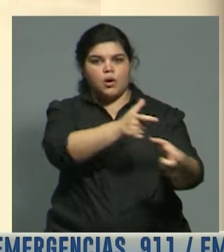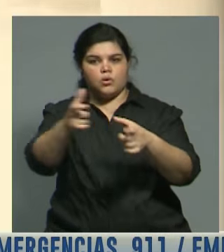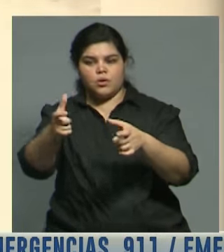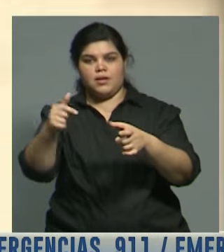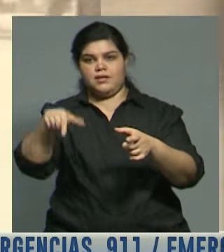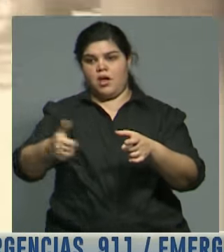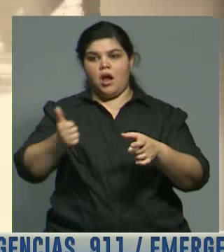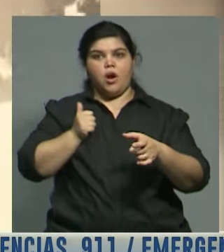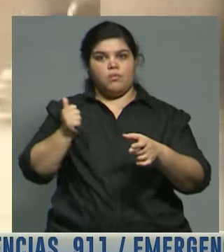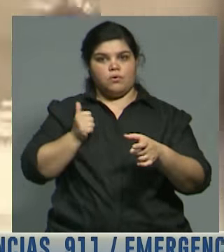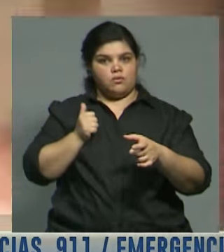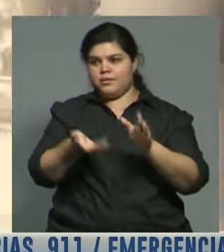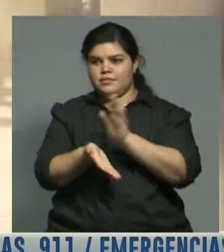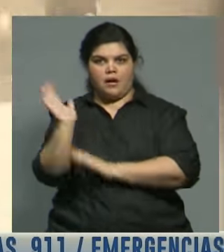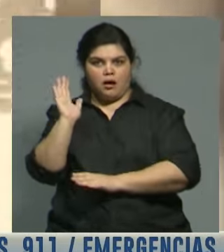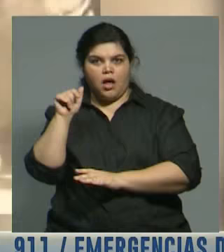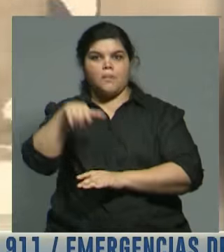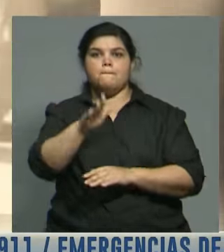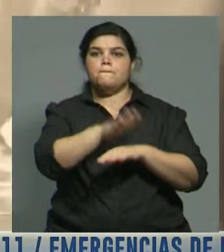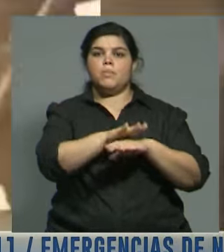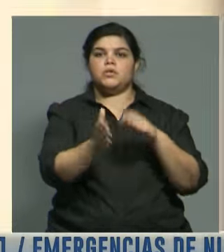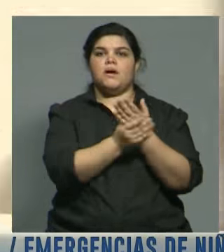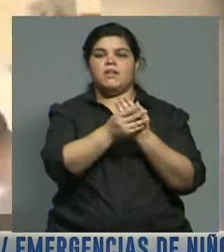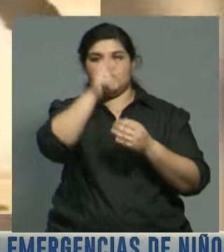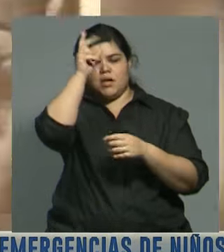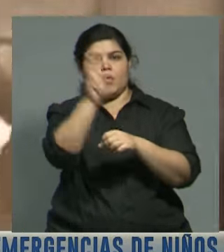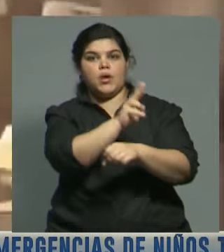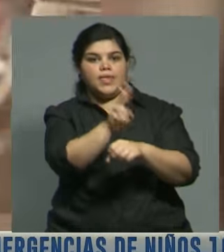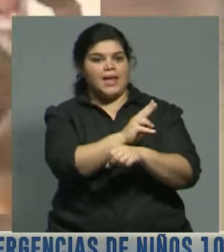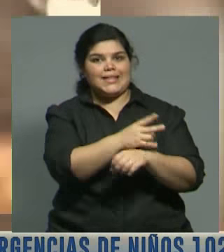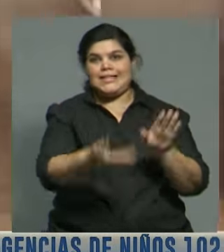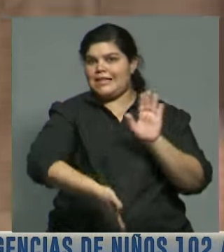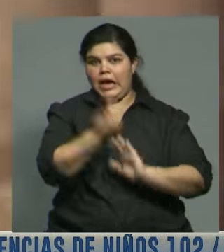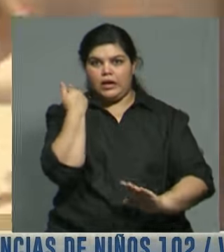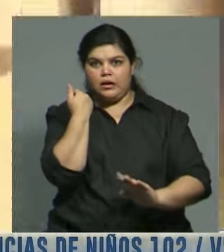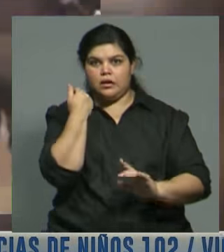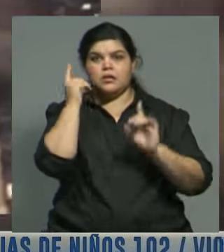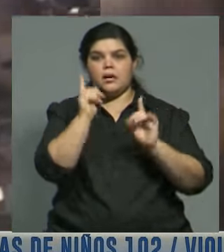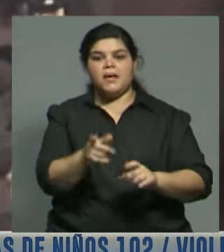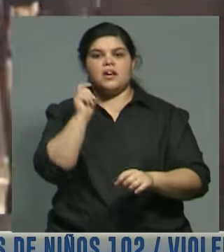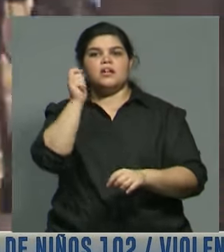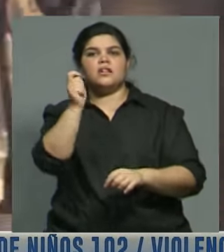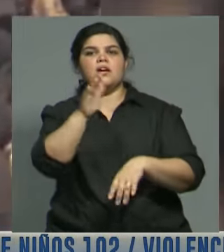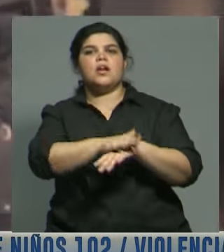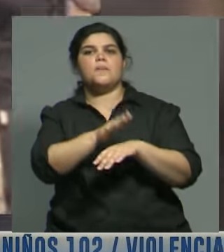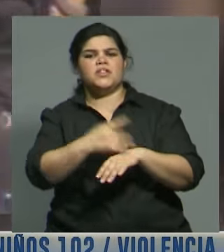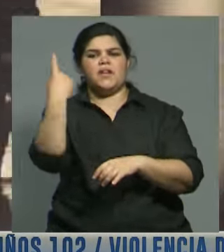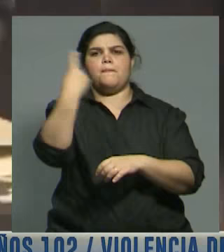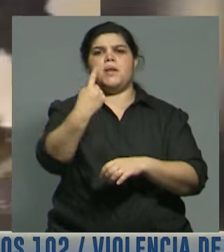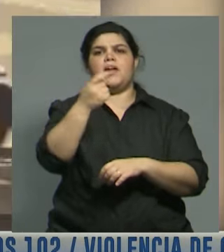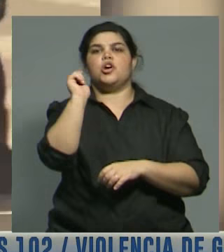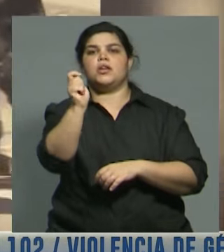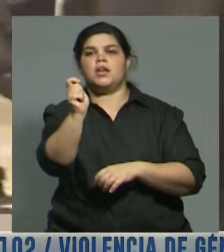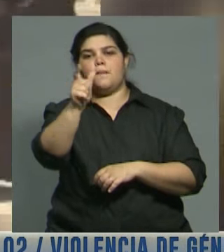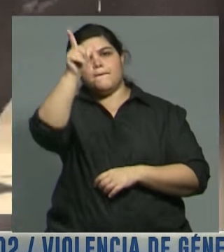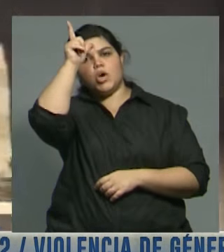remover a Patricia Bullrich del control de ese acto y poner a la policía de la Ciudad de Buenos Aires, dando a entender o dando un